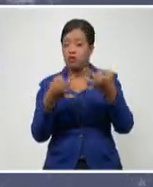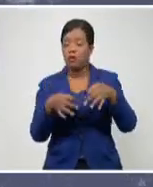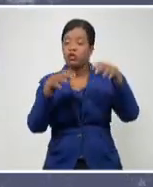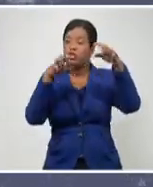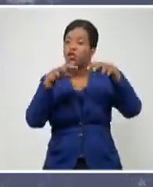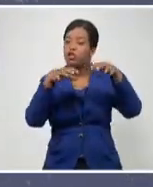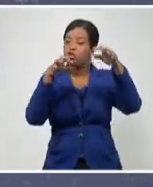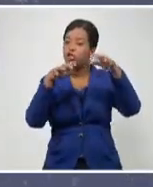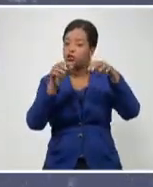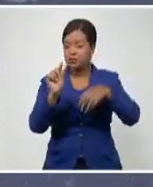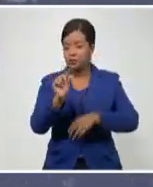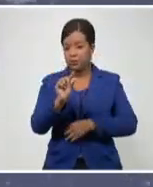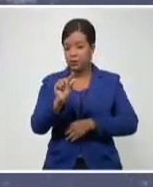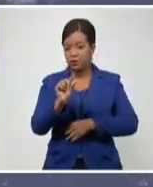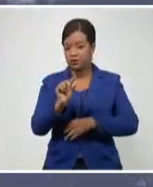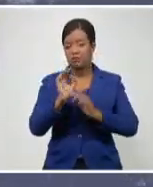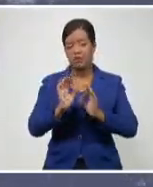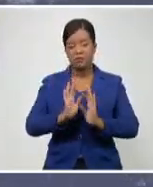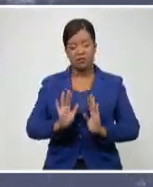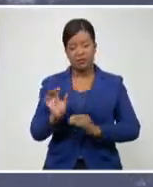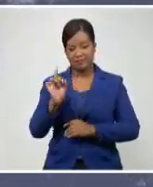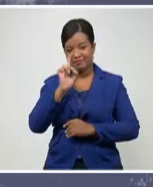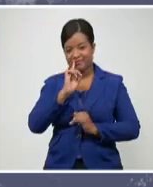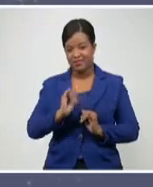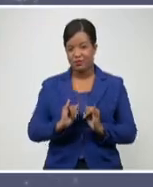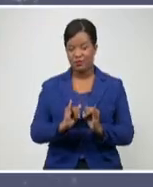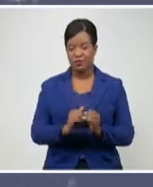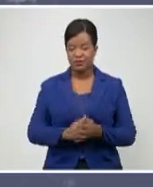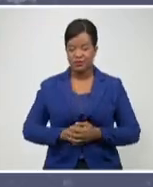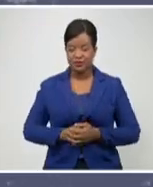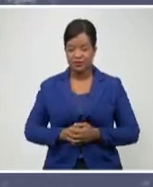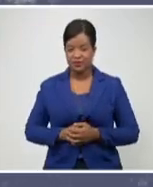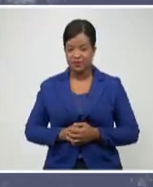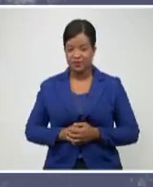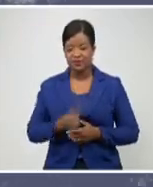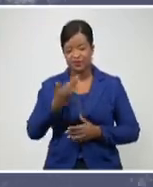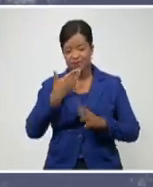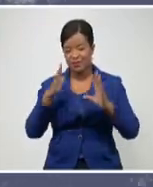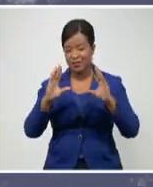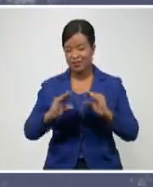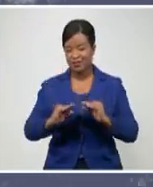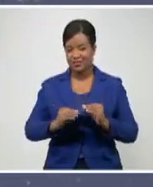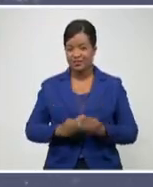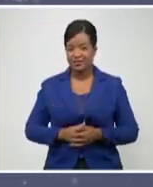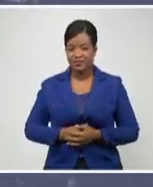costa norte oriental. Esto es todo en cuanto a la información meteorológica. Tengan todos feliz noche. Hasta mañana.